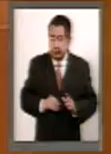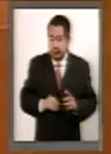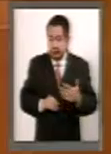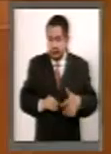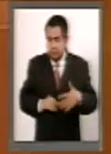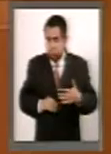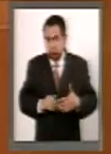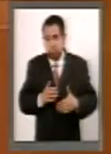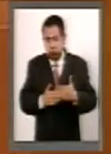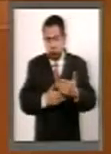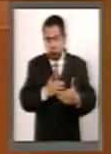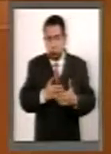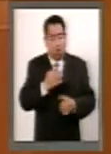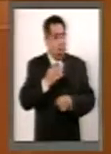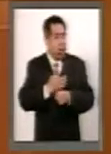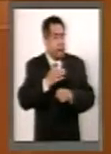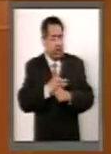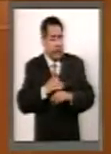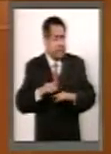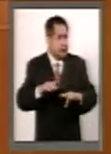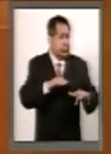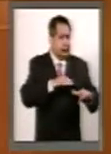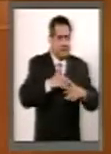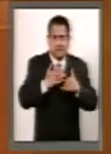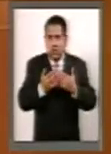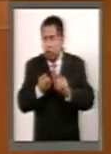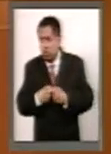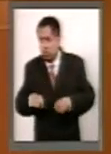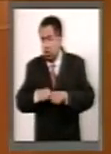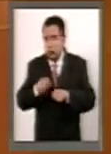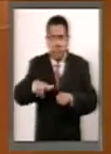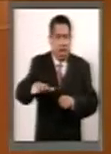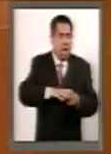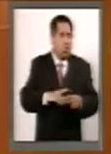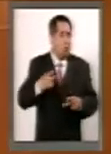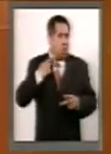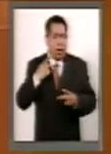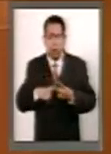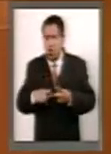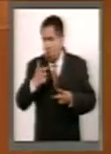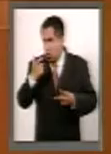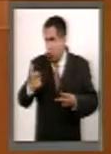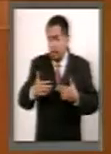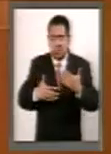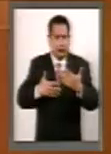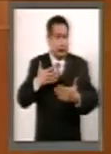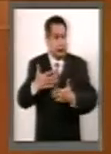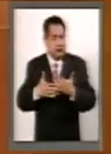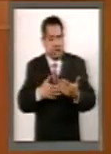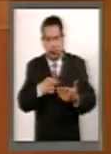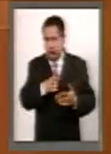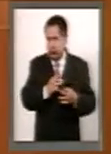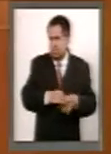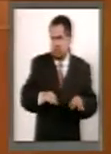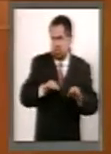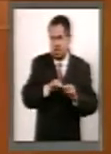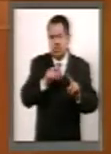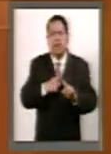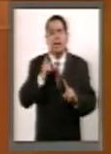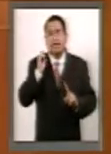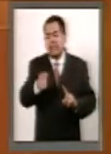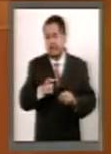la dinámica intensa que en lo social, en lo político, en lo económico de nuestros tiempos. Se